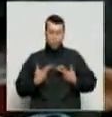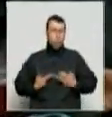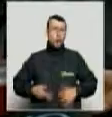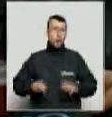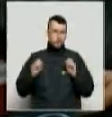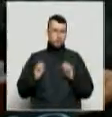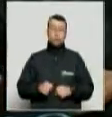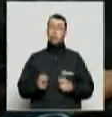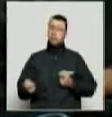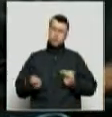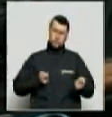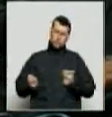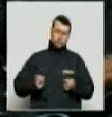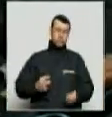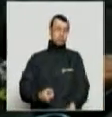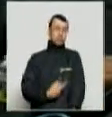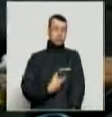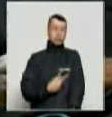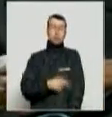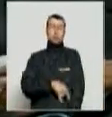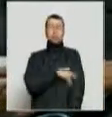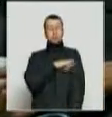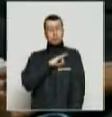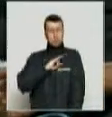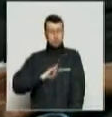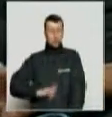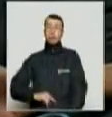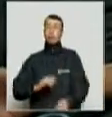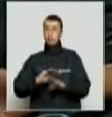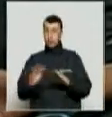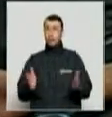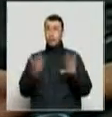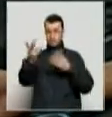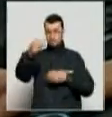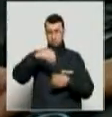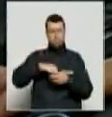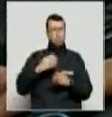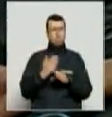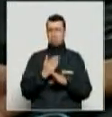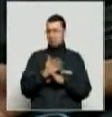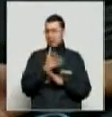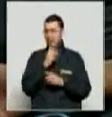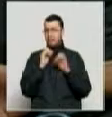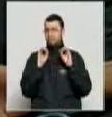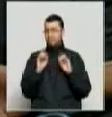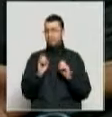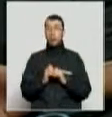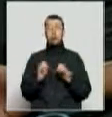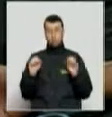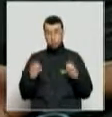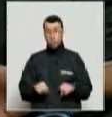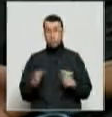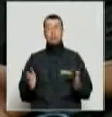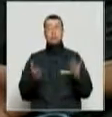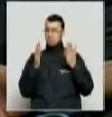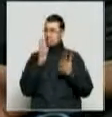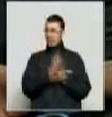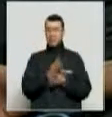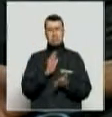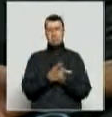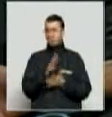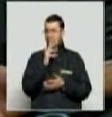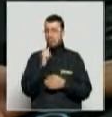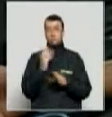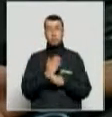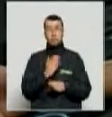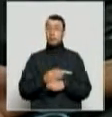tratamientos diseñados para este contexto, por lo tanto están indicados y no están contraindicados, por lo tanto se deben hacer con toda tranquilidad, siempre por